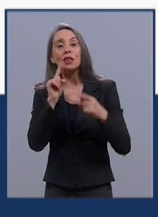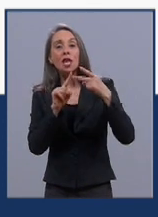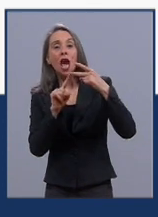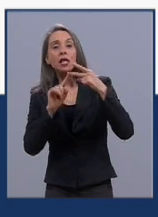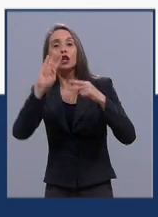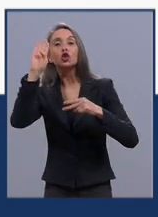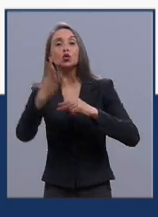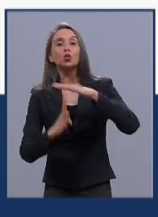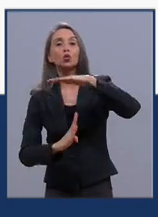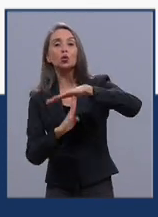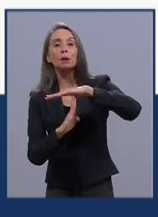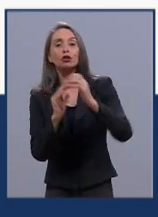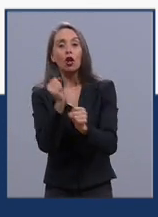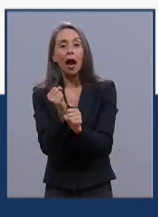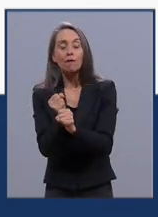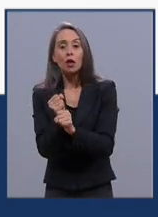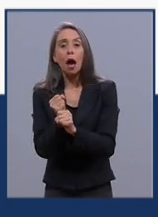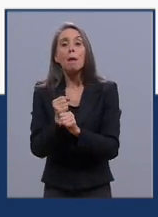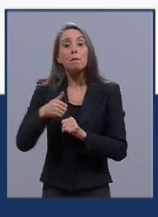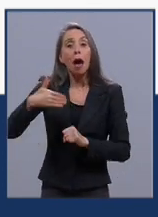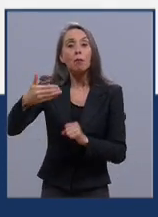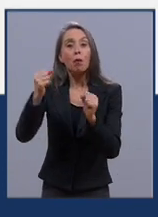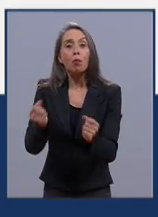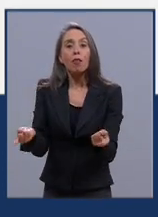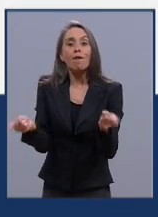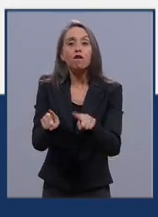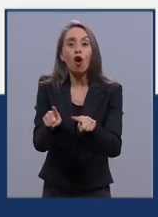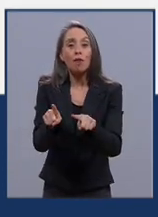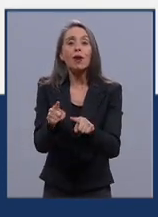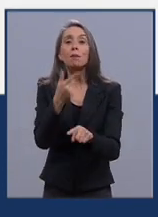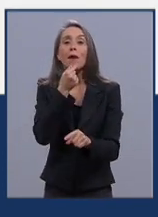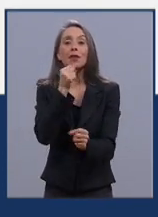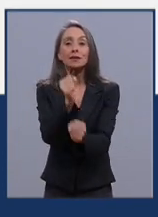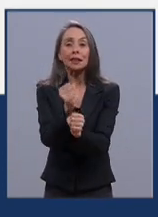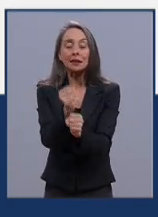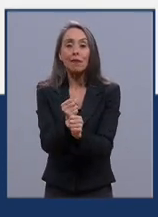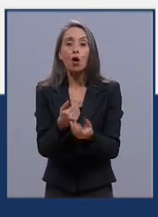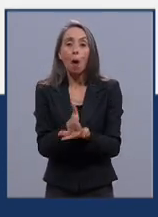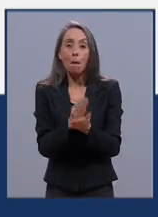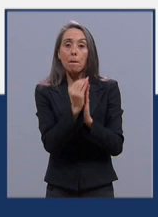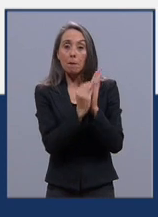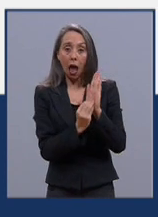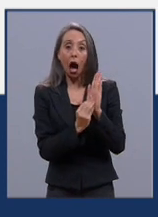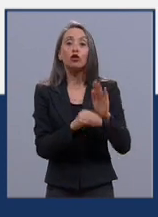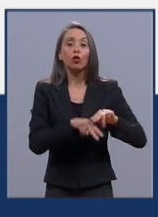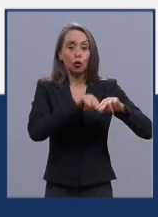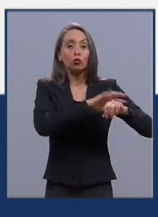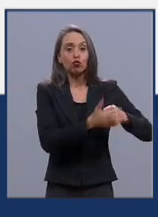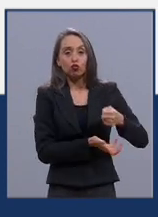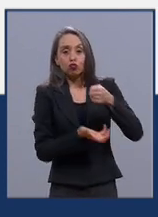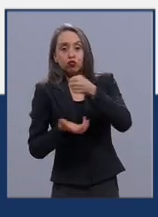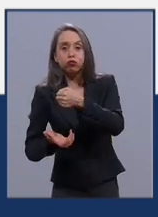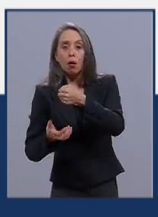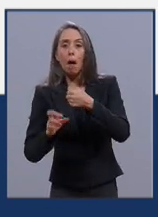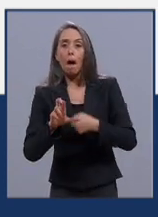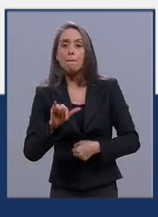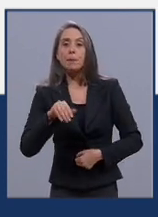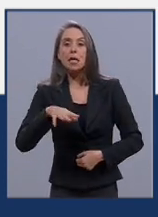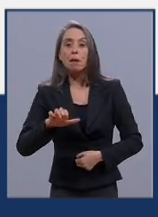su reincorporación al mundo del trabajo el plan también incluye financiamiento para las pymes que